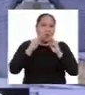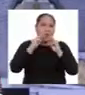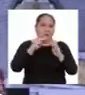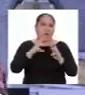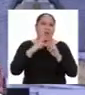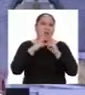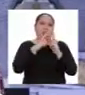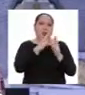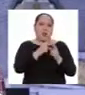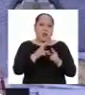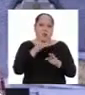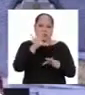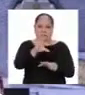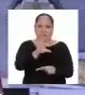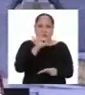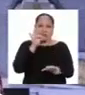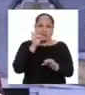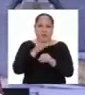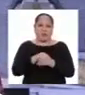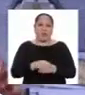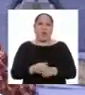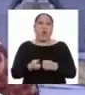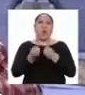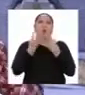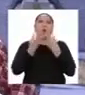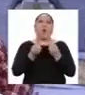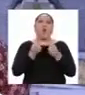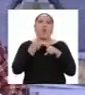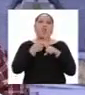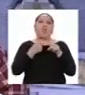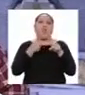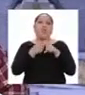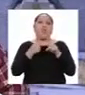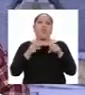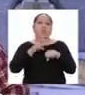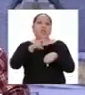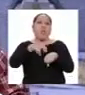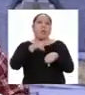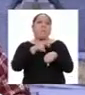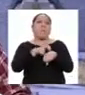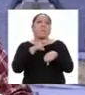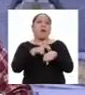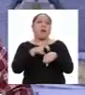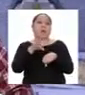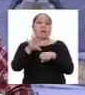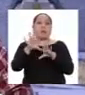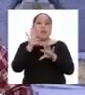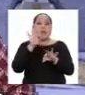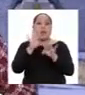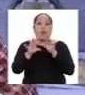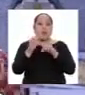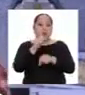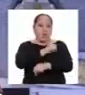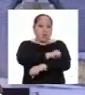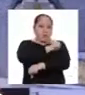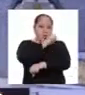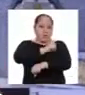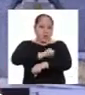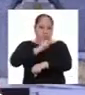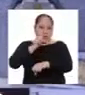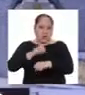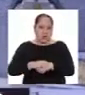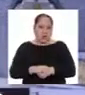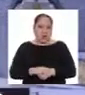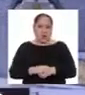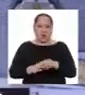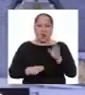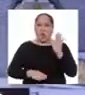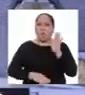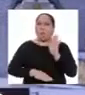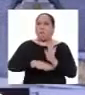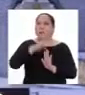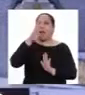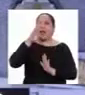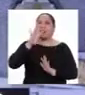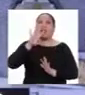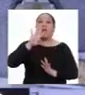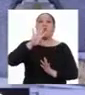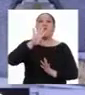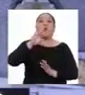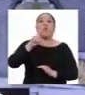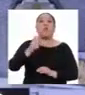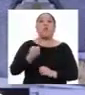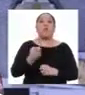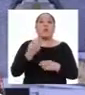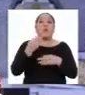ríos. ¿Cuántas variedades de papa podemos encontrar en nuestras zonas rurales? Son más de